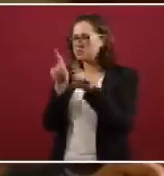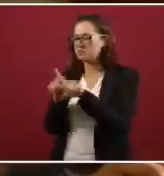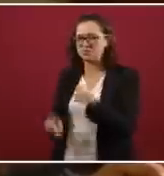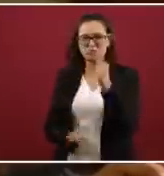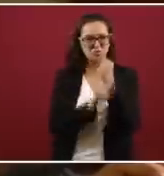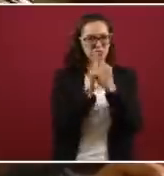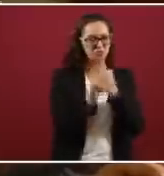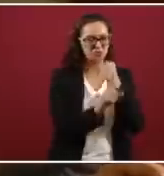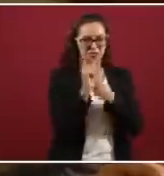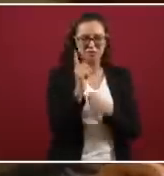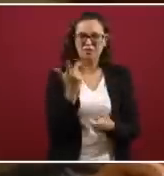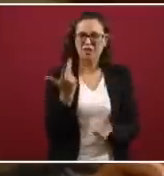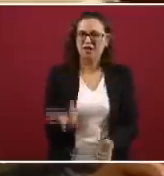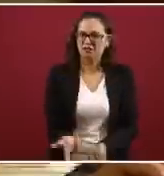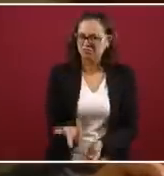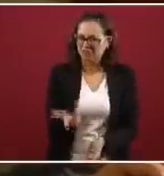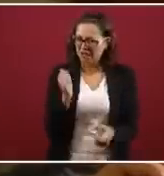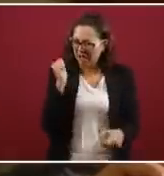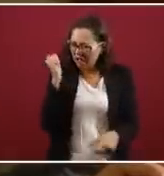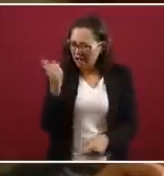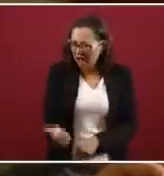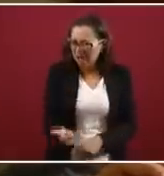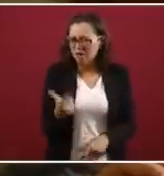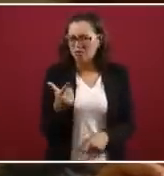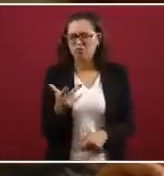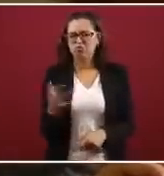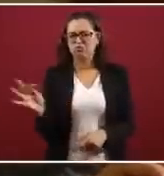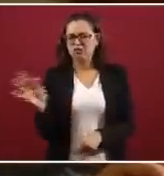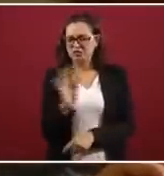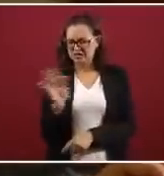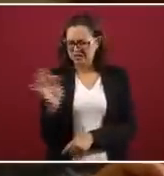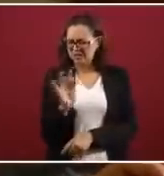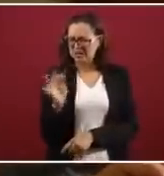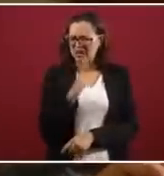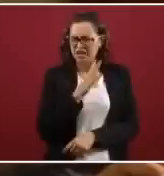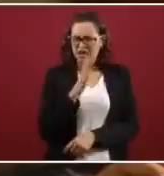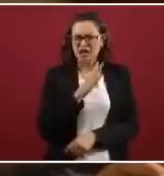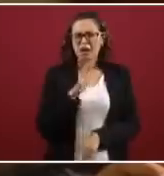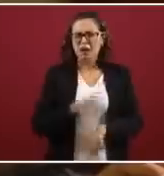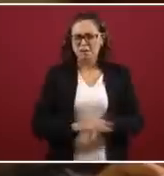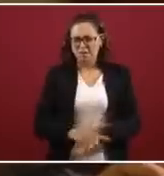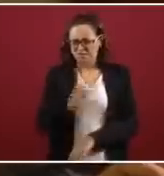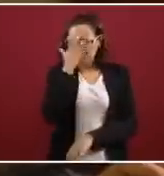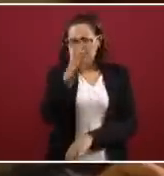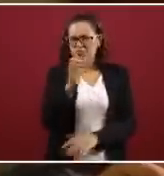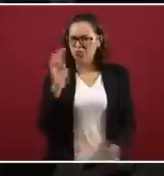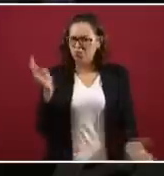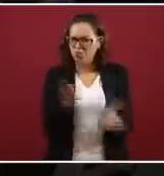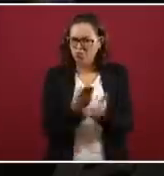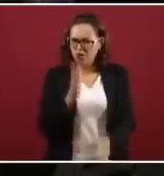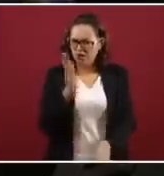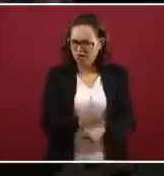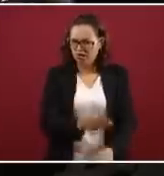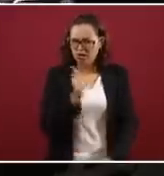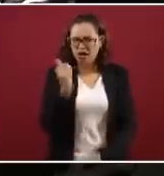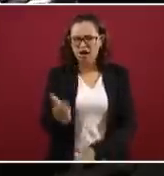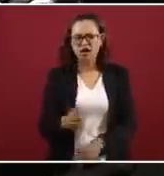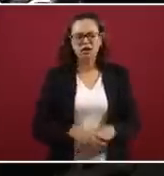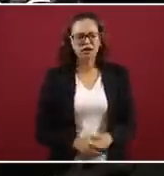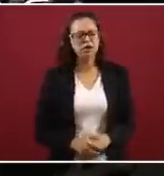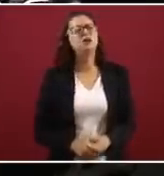Si existe ya la posibilidad de saber que exista pues más sanciones enérgicas contra. Sí, para eso